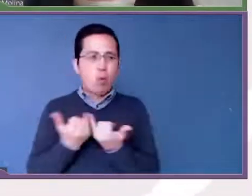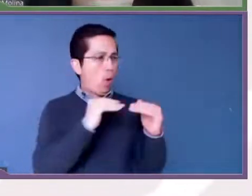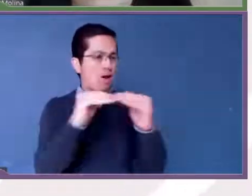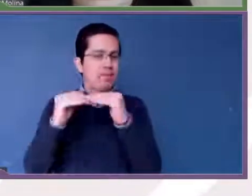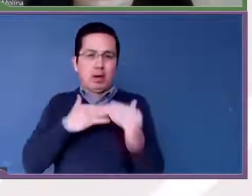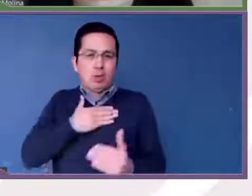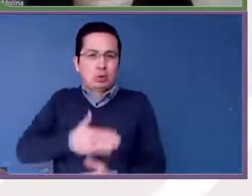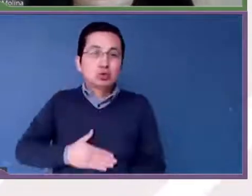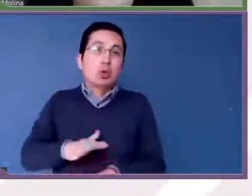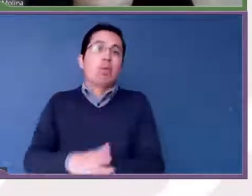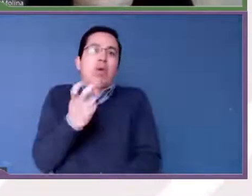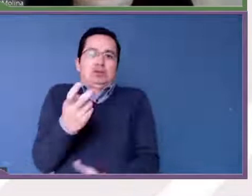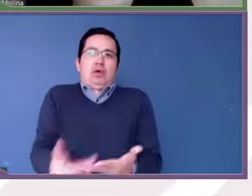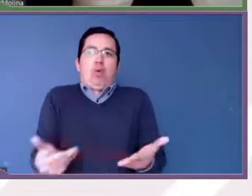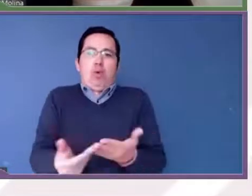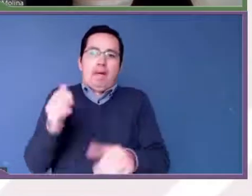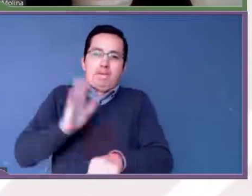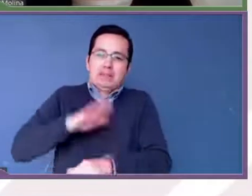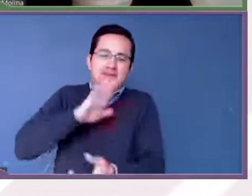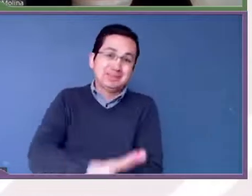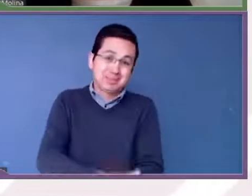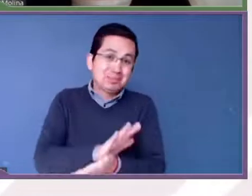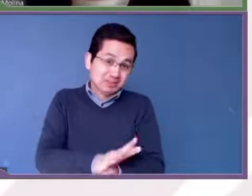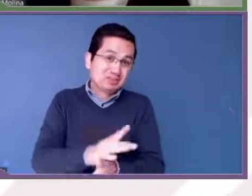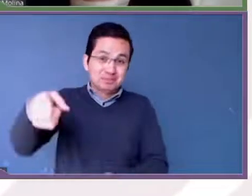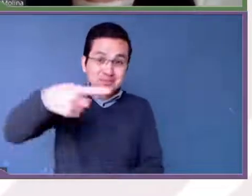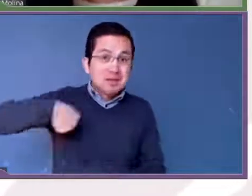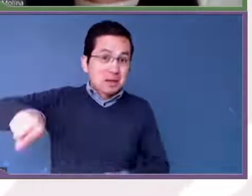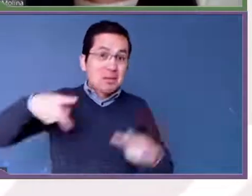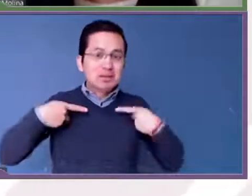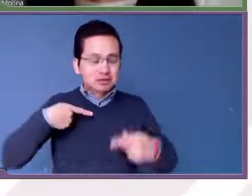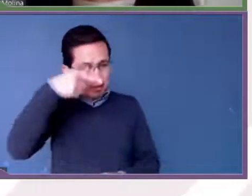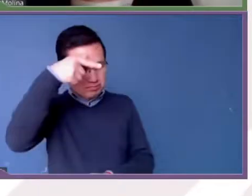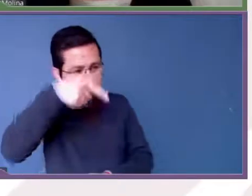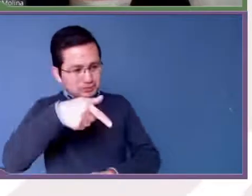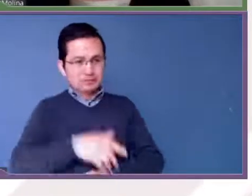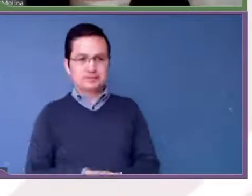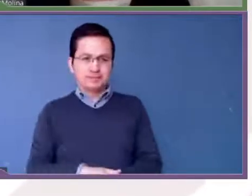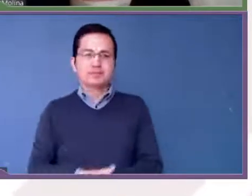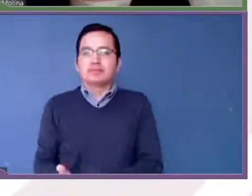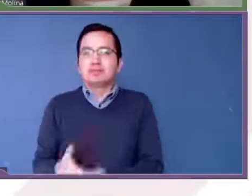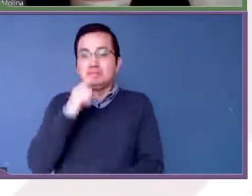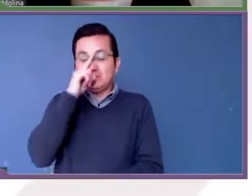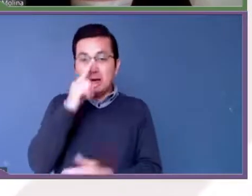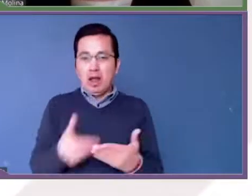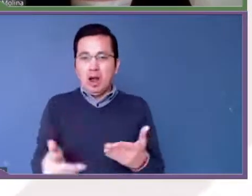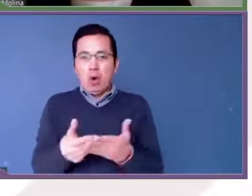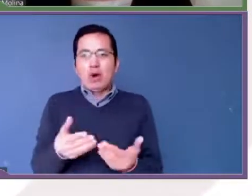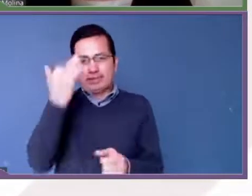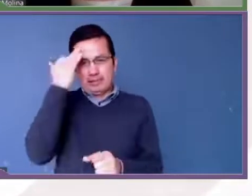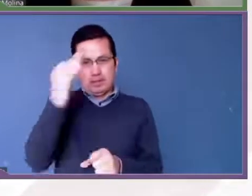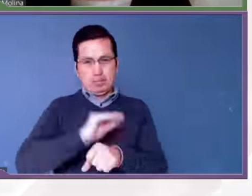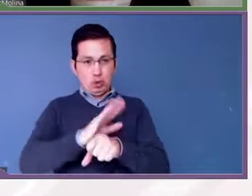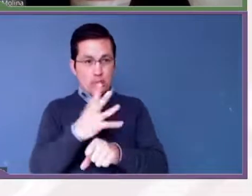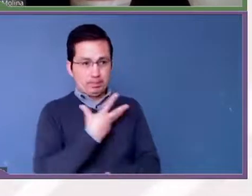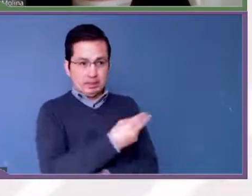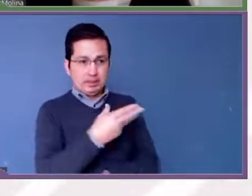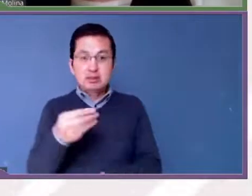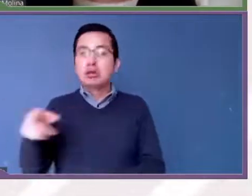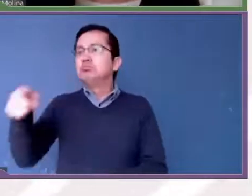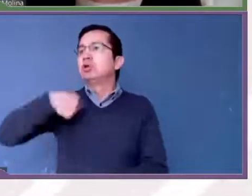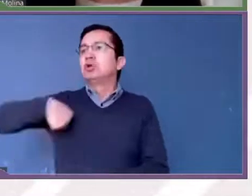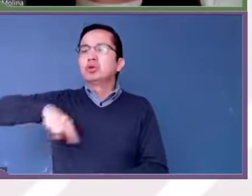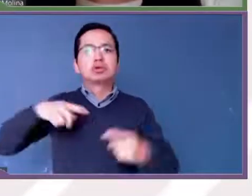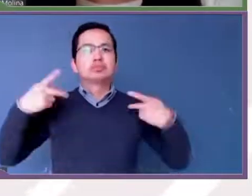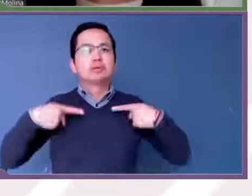la pandemia todo el mundo gira con, digamos, distintos niveles de conocimiento y comprensión, por supuesto, pero sí hace que entonces nos